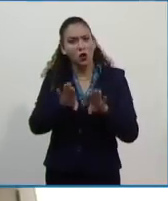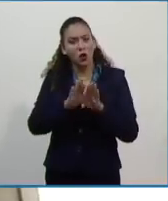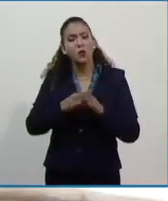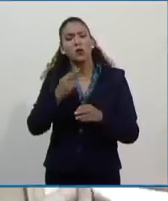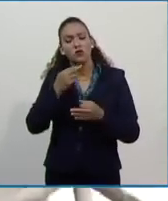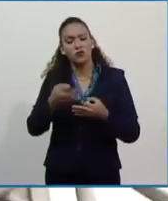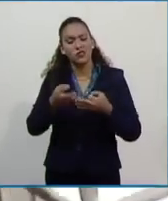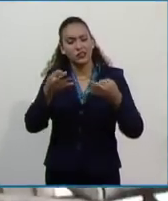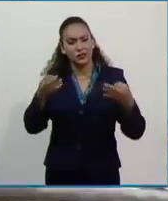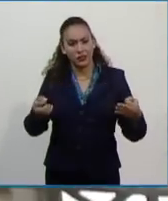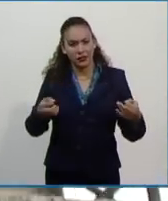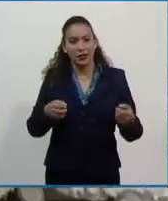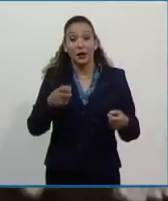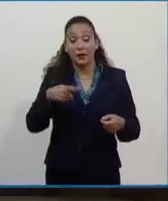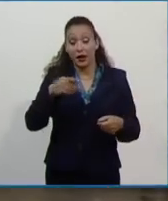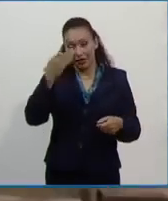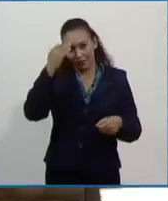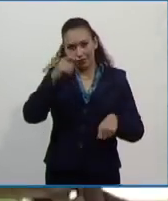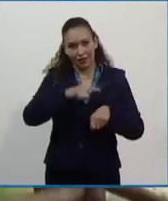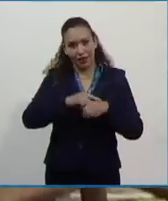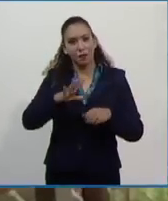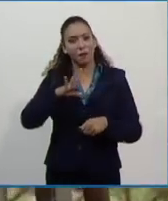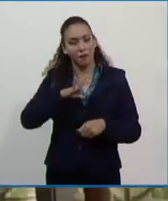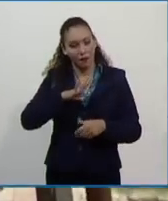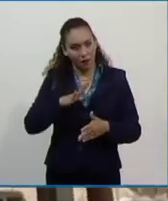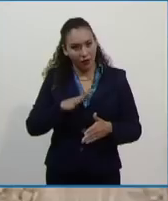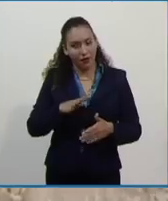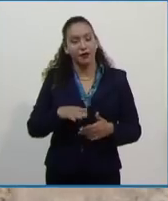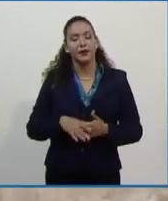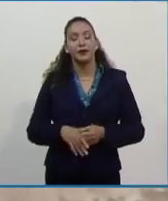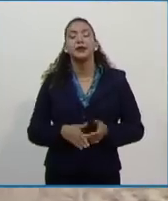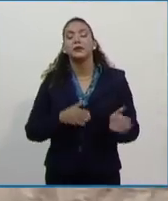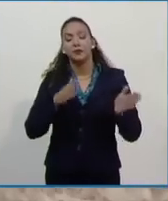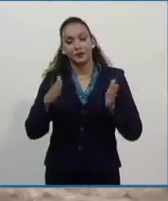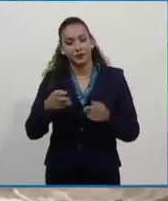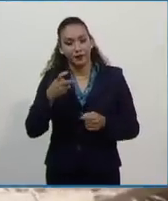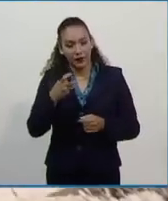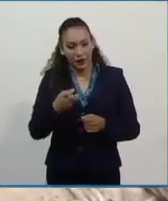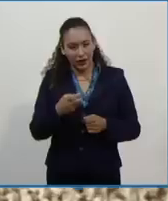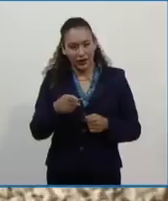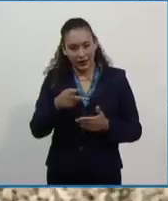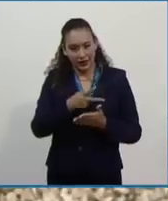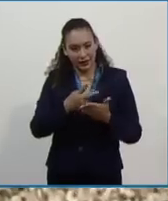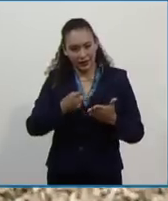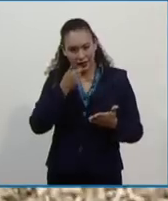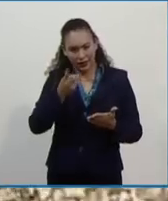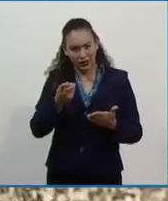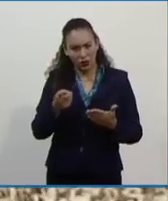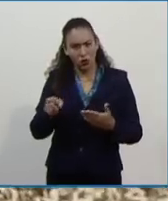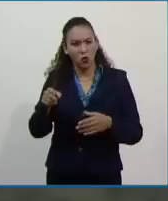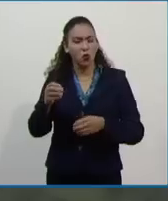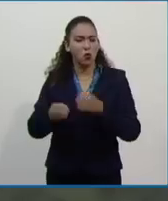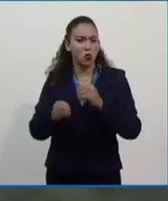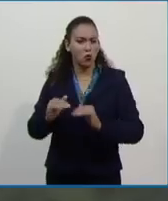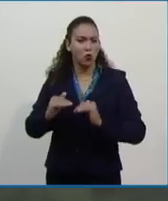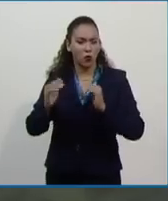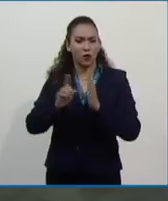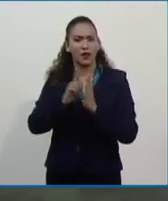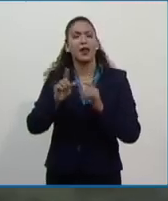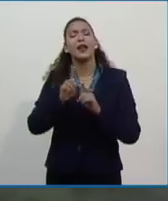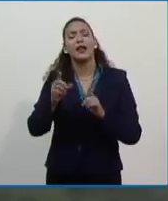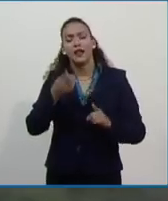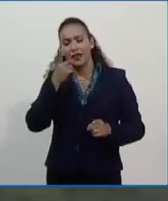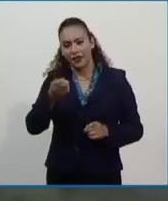vigor y no después de que se publicó su programa de manejo. Sobre este programa, la sala interpretó que es un instrumento de planeación